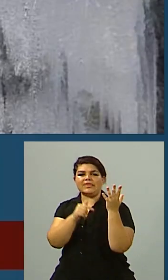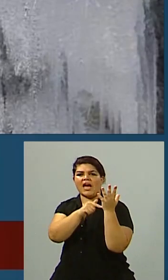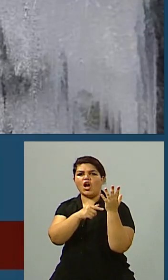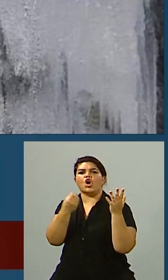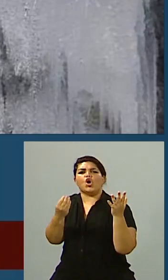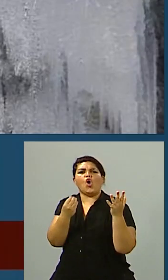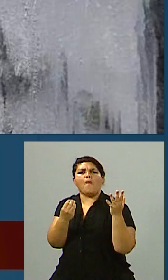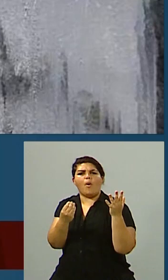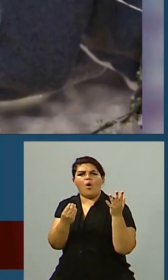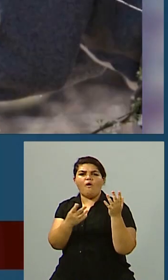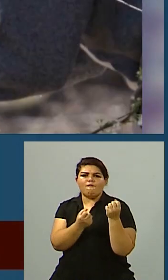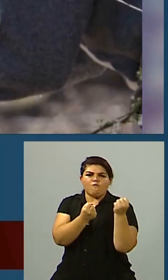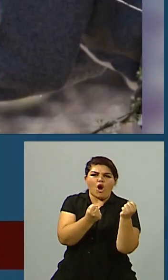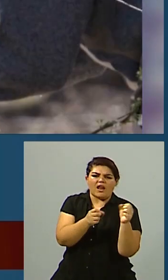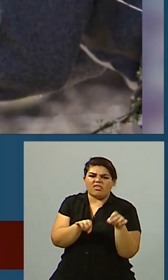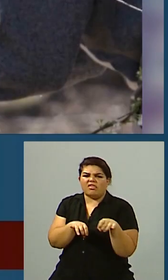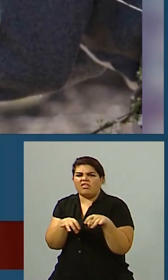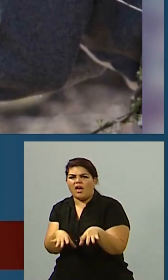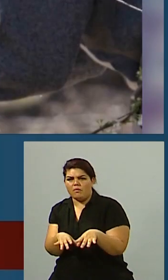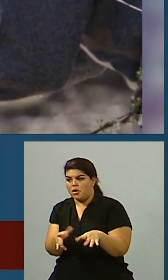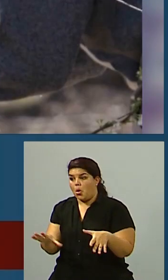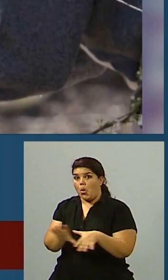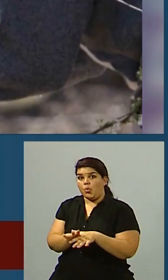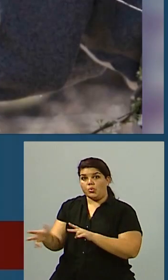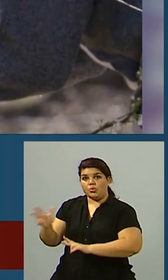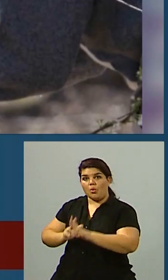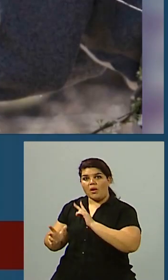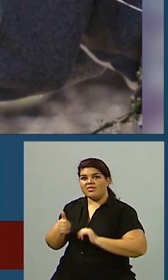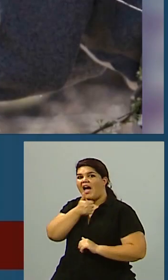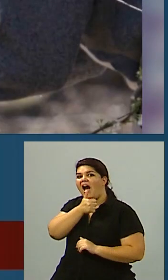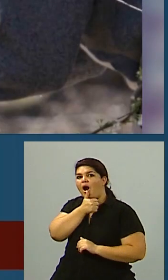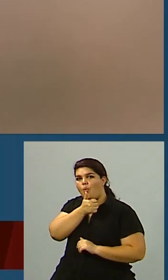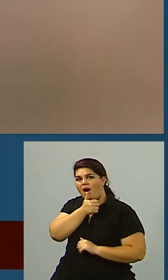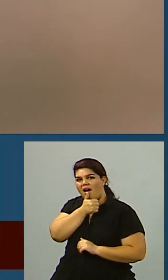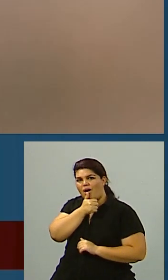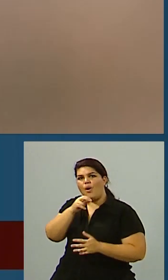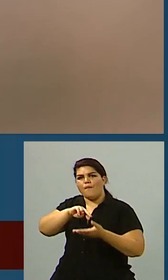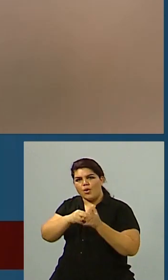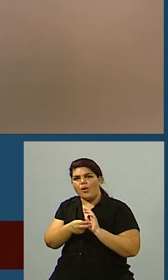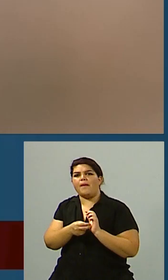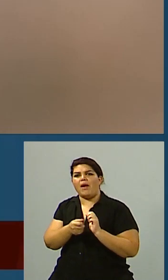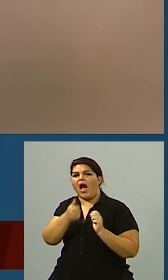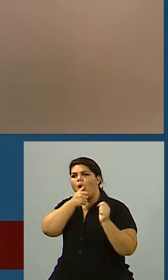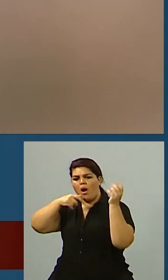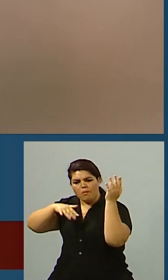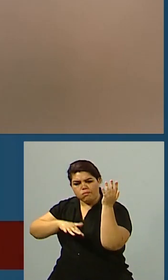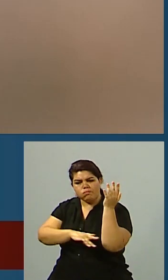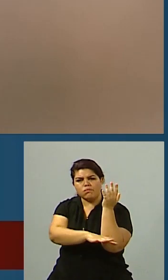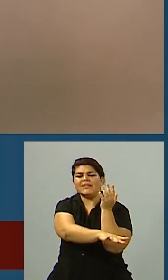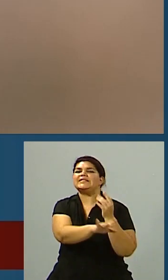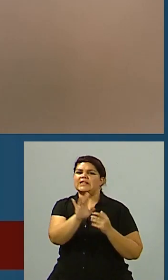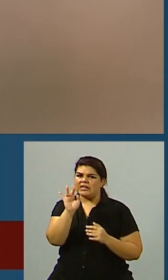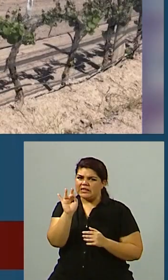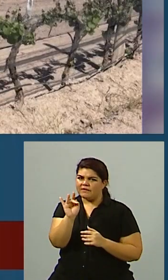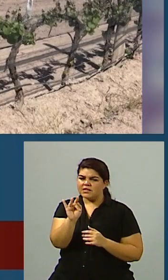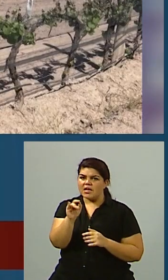cómo están trabajando con eso? Porque venimos hablando de una situación complicada para este recurso en la provincia de Mendoza, en el sector